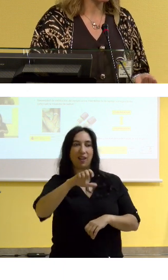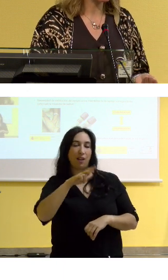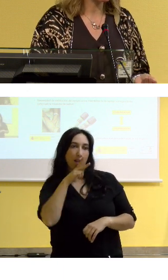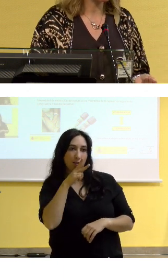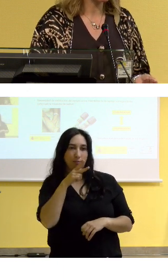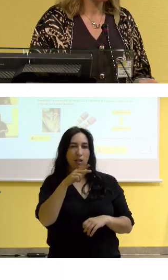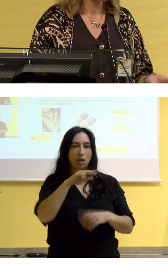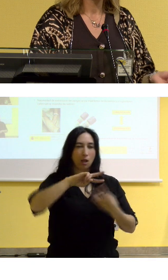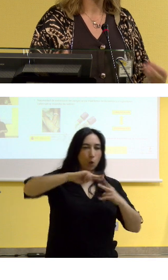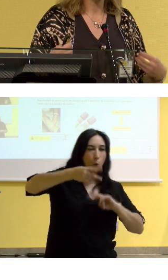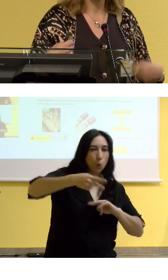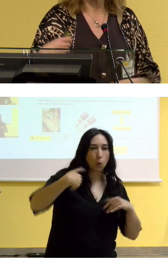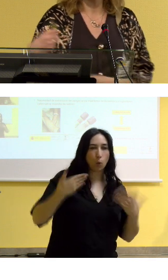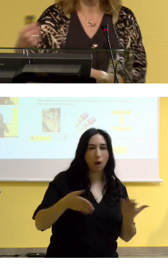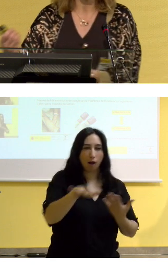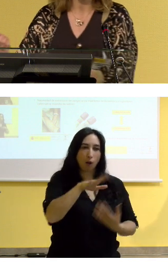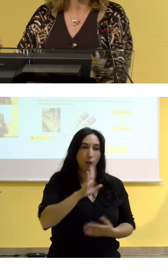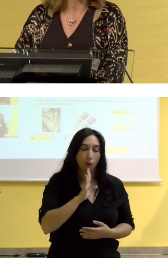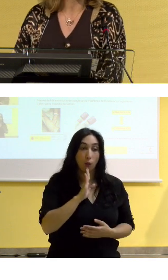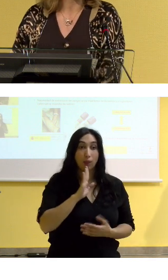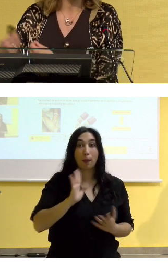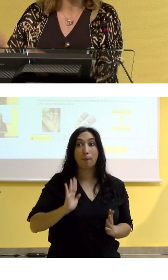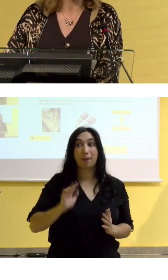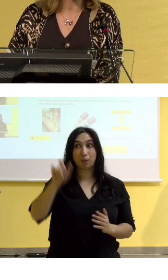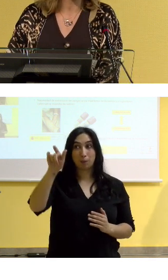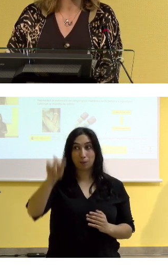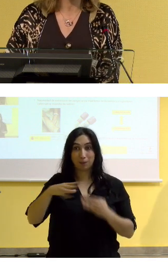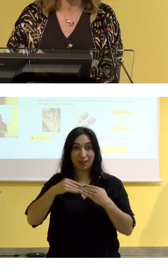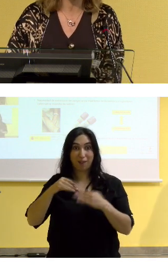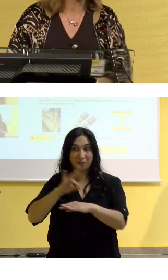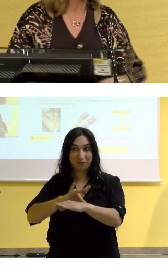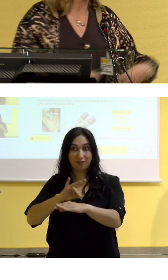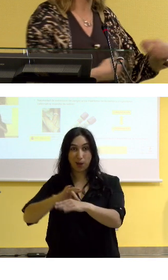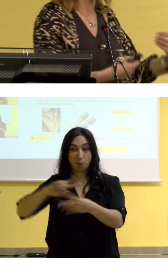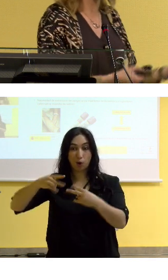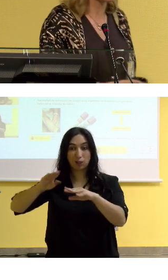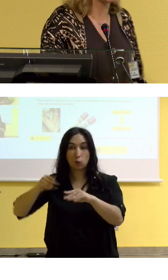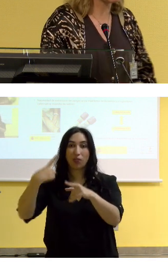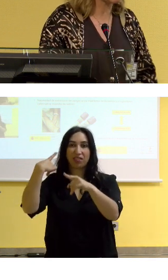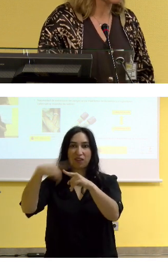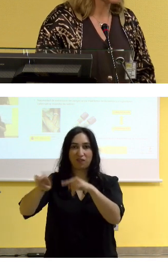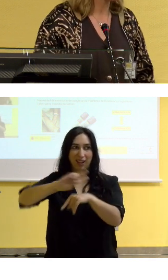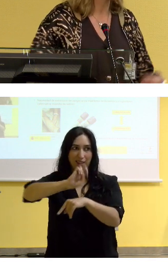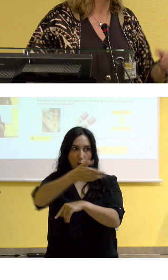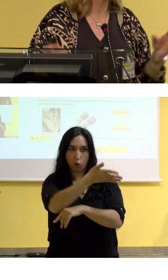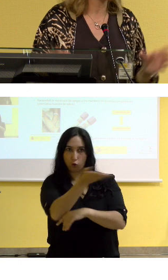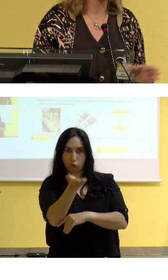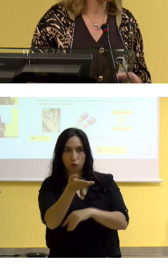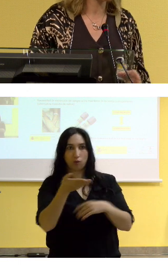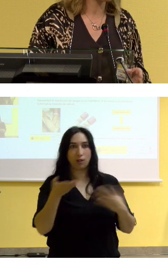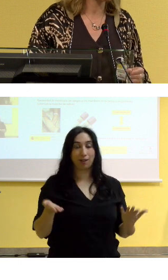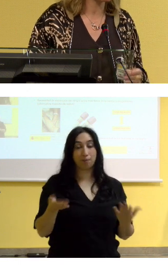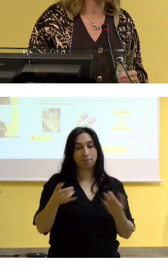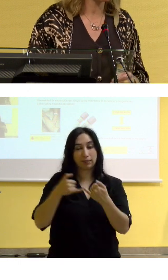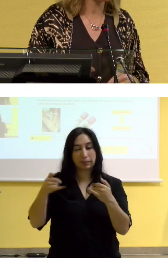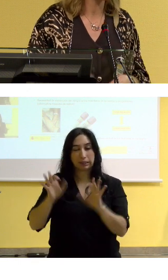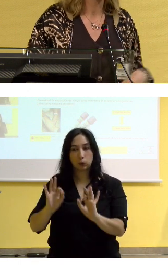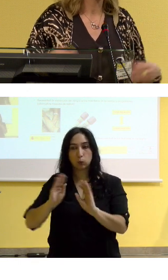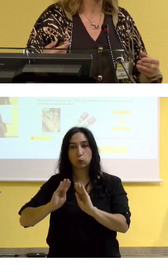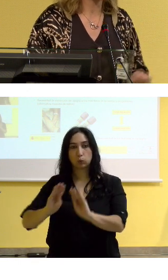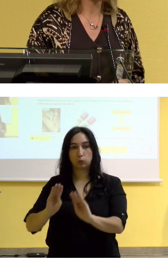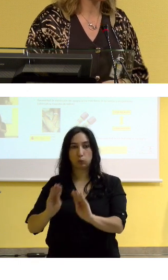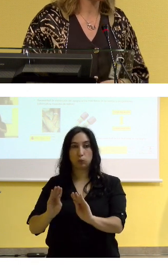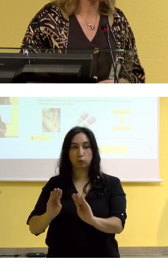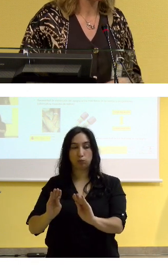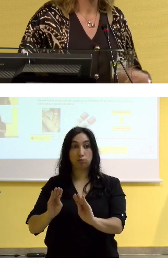está localizada, los genes que tiene un paciente que es enfermo no son los mismos que los que tiene otro. Entonces se diseña una sonda específica